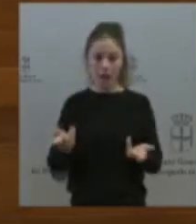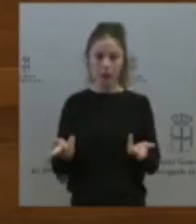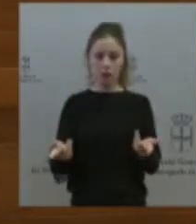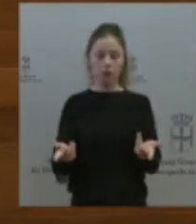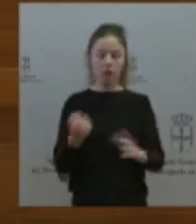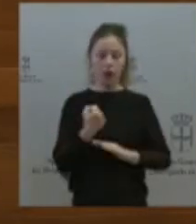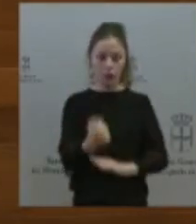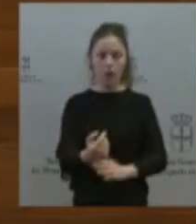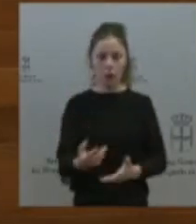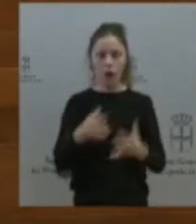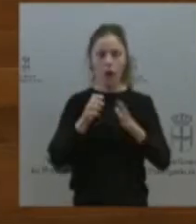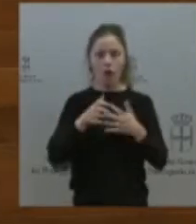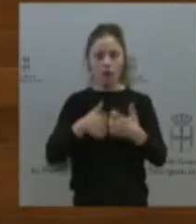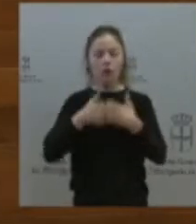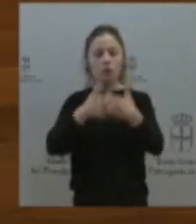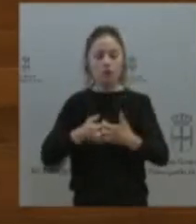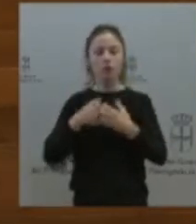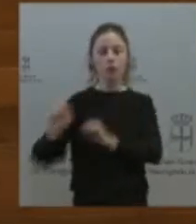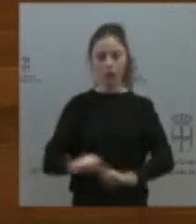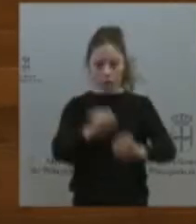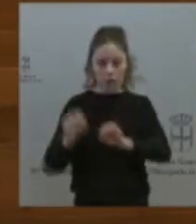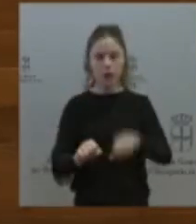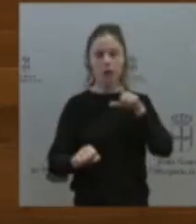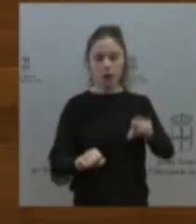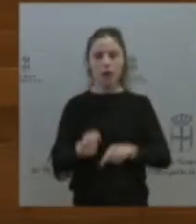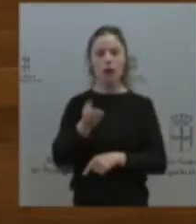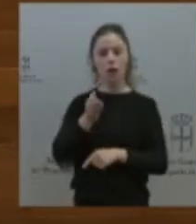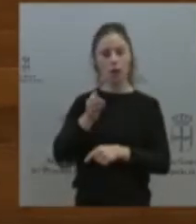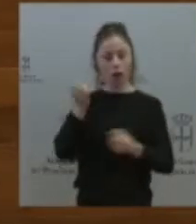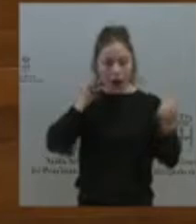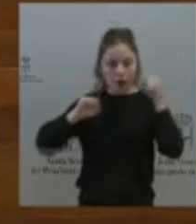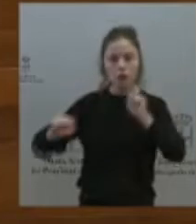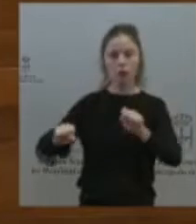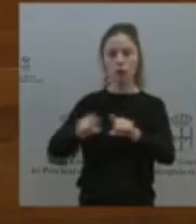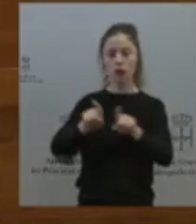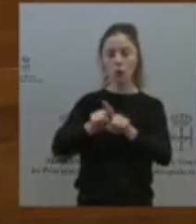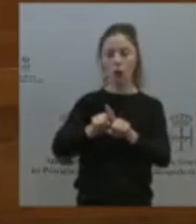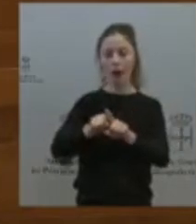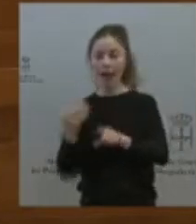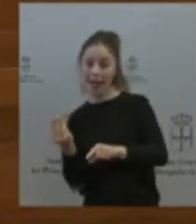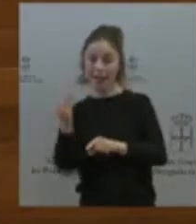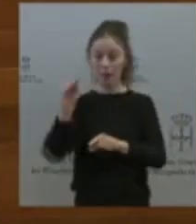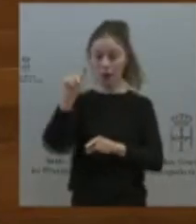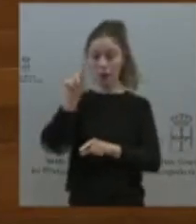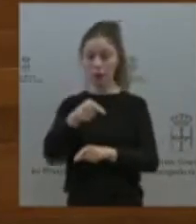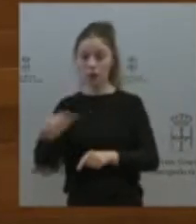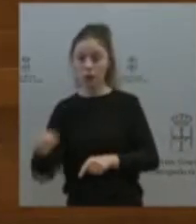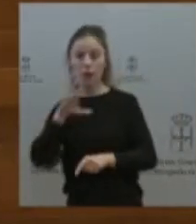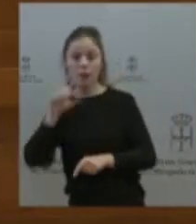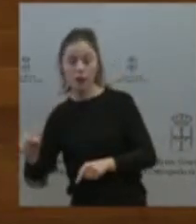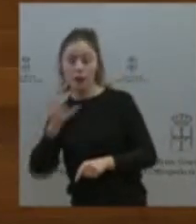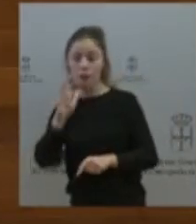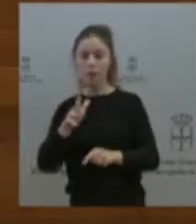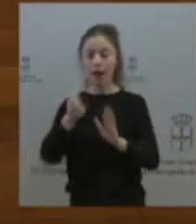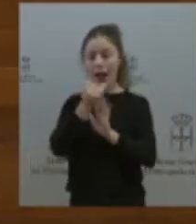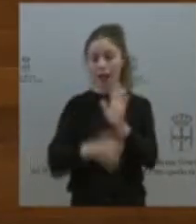parlamentario que eso se actúa aumentando el presupuesto en materia de dependencia para reducir listas de espera, como ha hecho Ione Belarra, poniendo 600 millones de euros